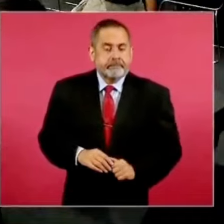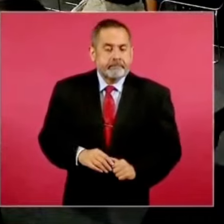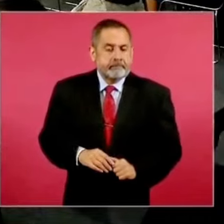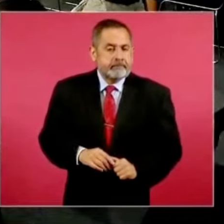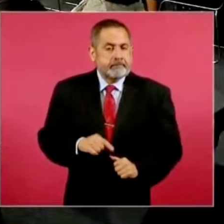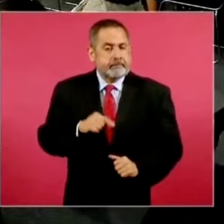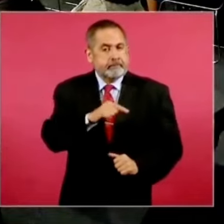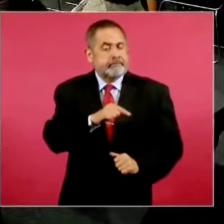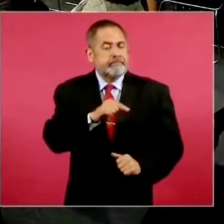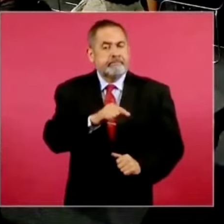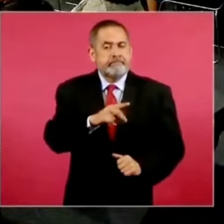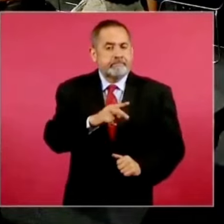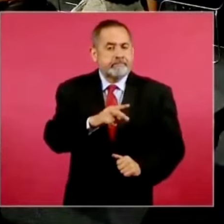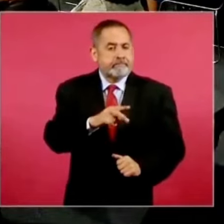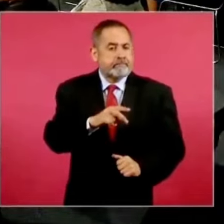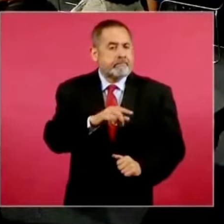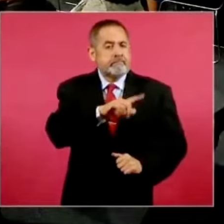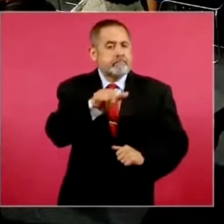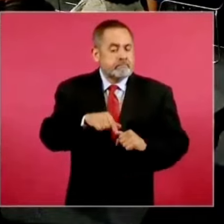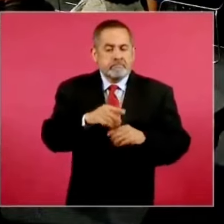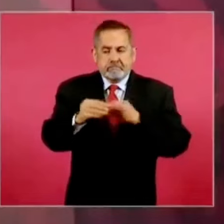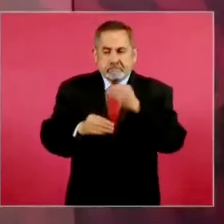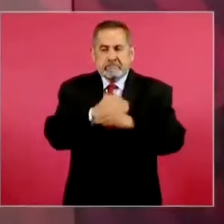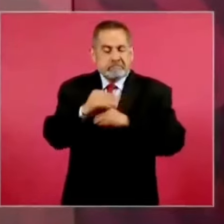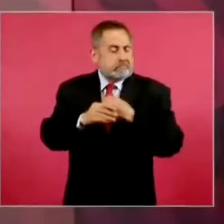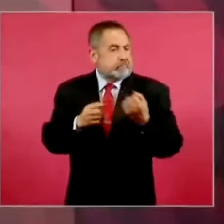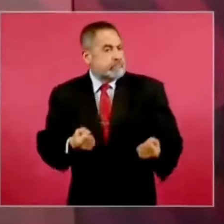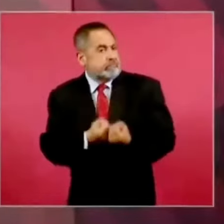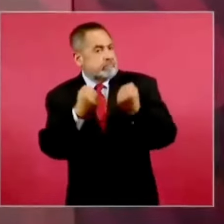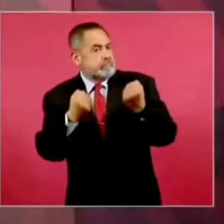se convierta en un motivo de pleito,